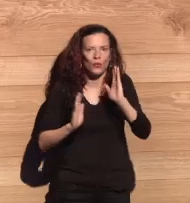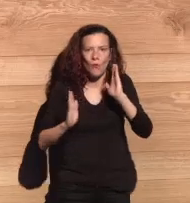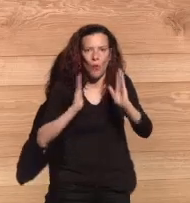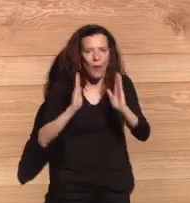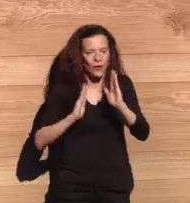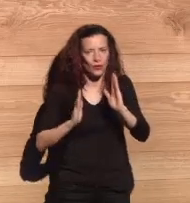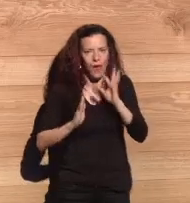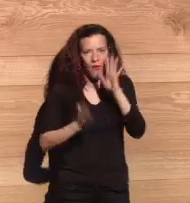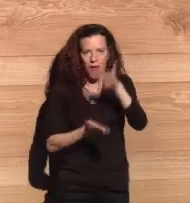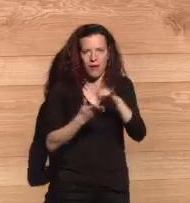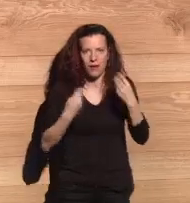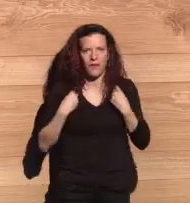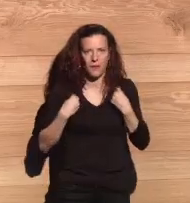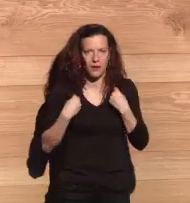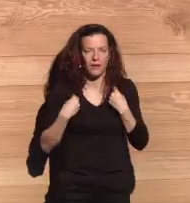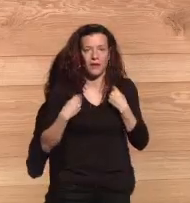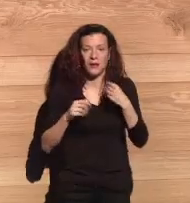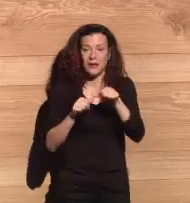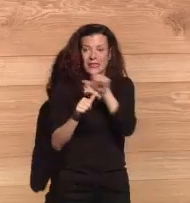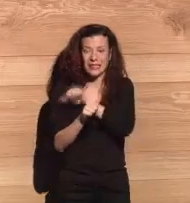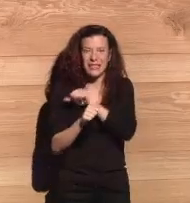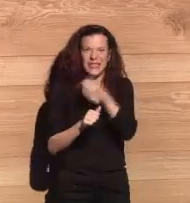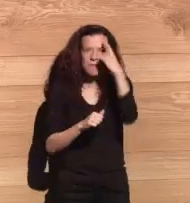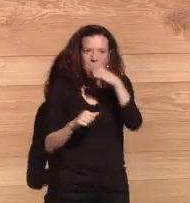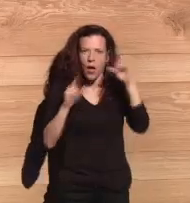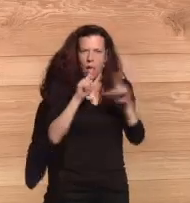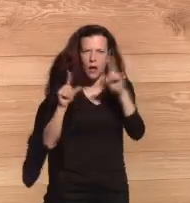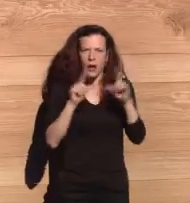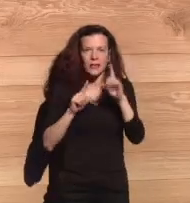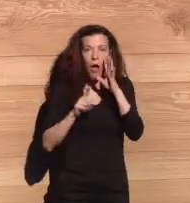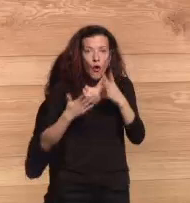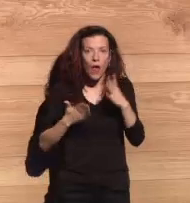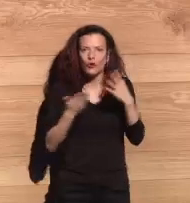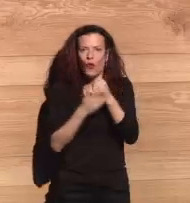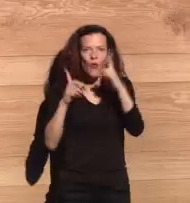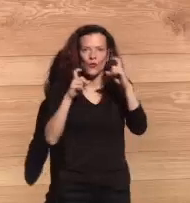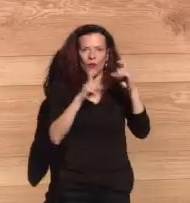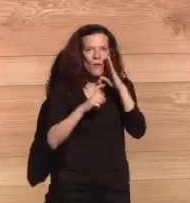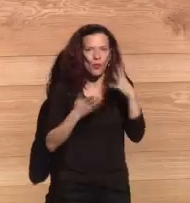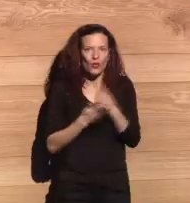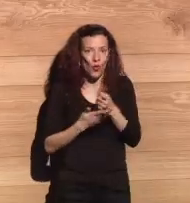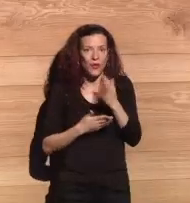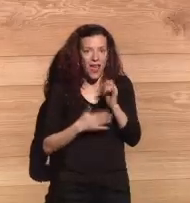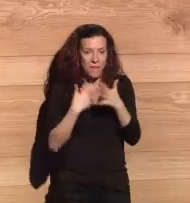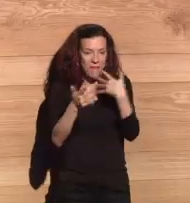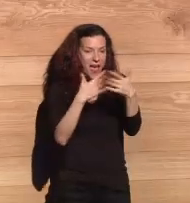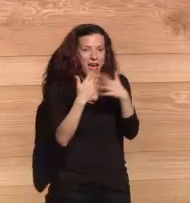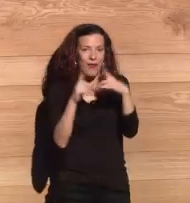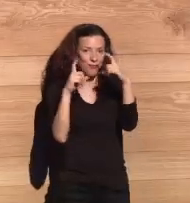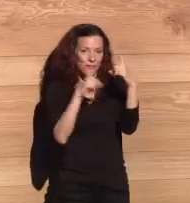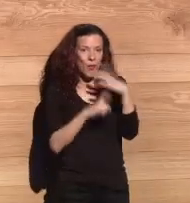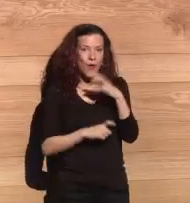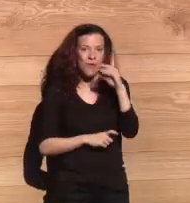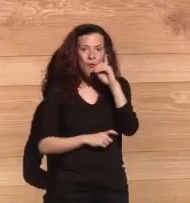estábamos viviendo, ¿no? En que nunca se ha producido tantas imágenes. Todos somos fotógrafos porque todos tenemos una cámara en las manos, que es el